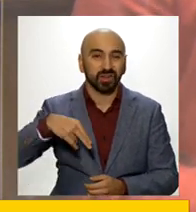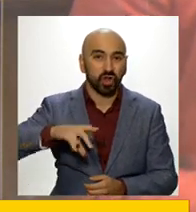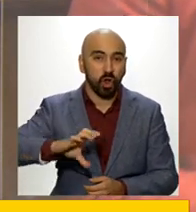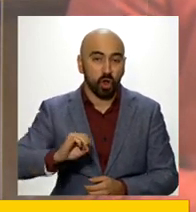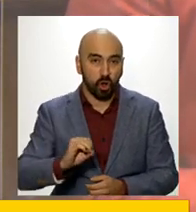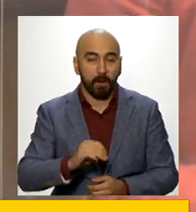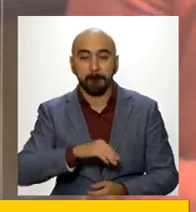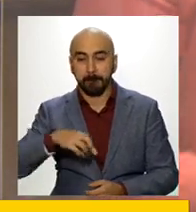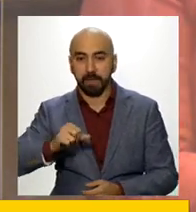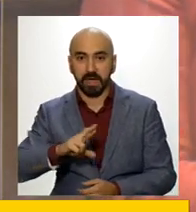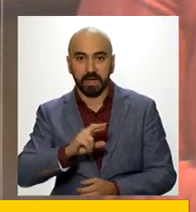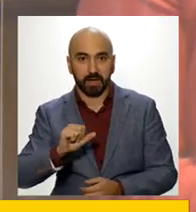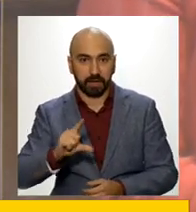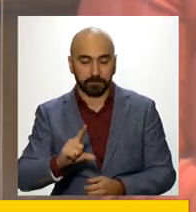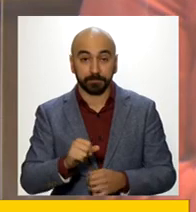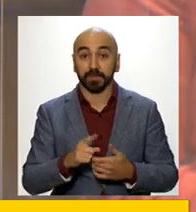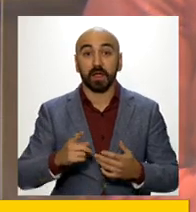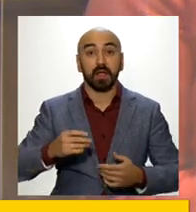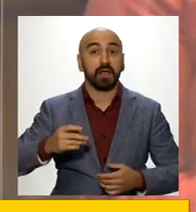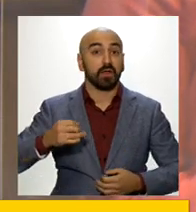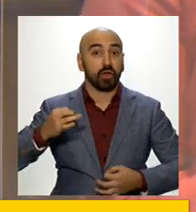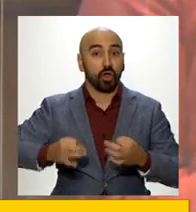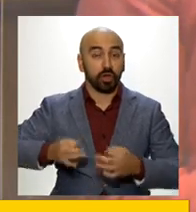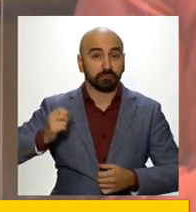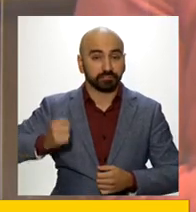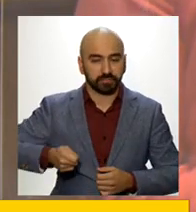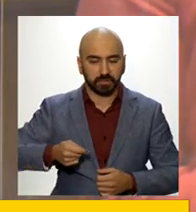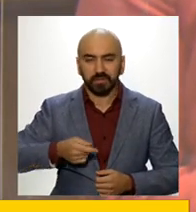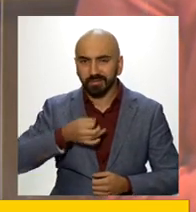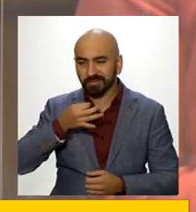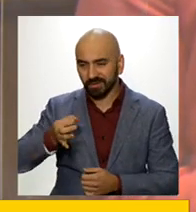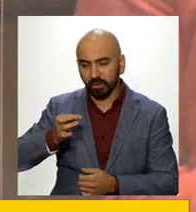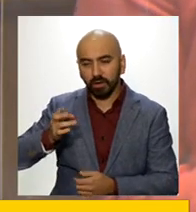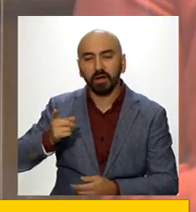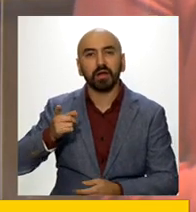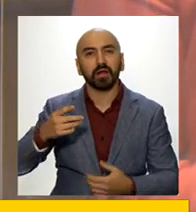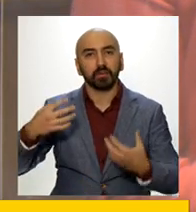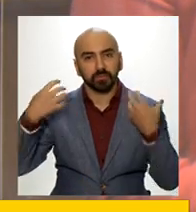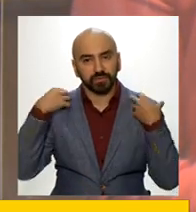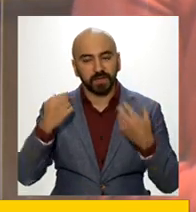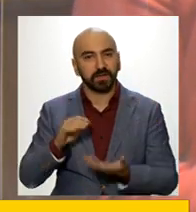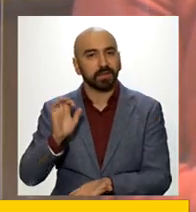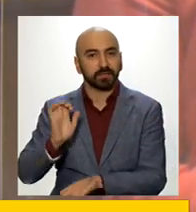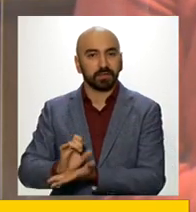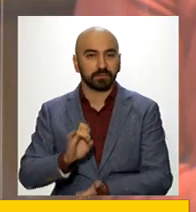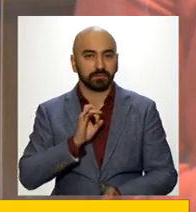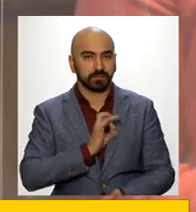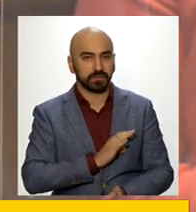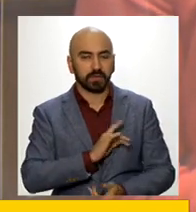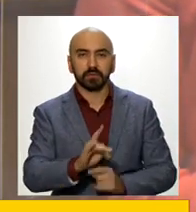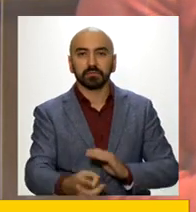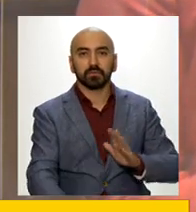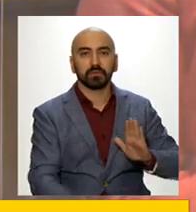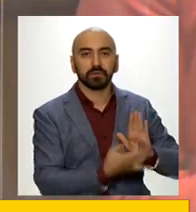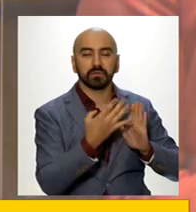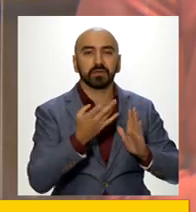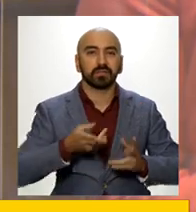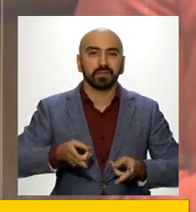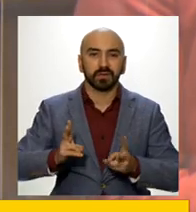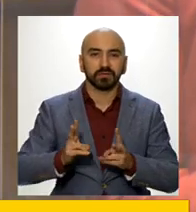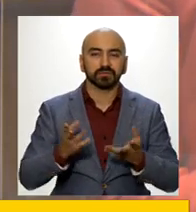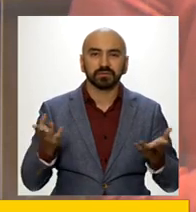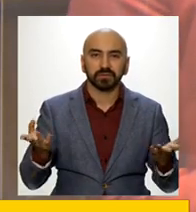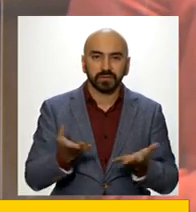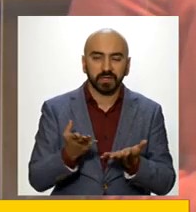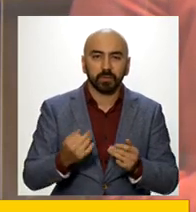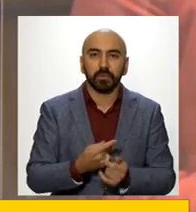Derechos Humanos declaró responsable al Estado de Chile de la violación de los derechos a las garantías